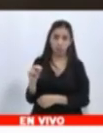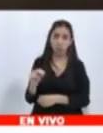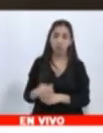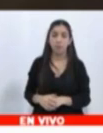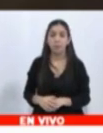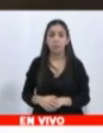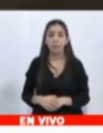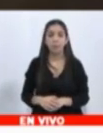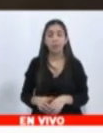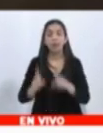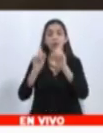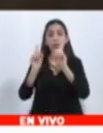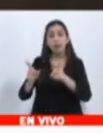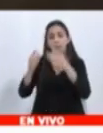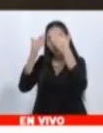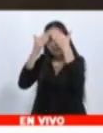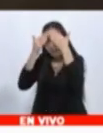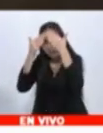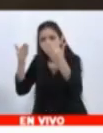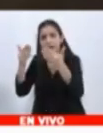sin rencores.